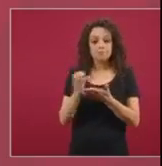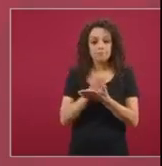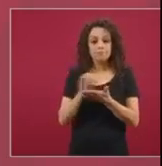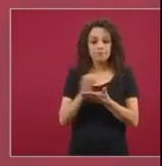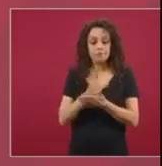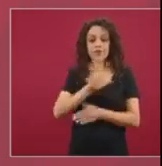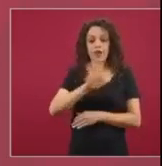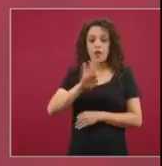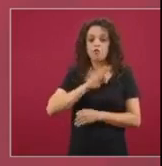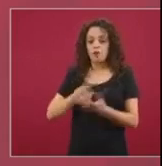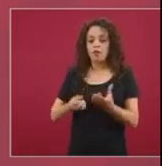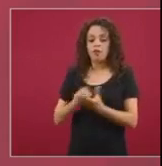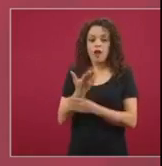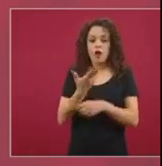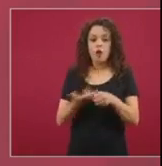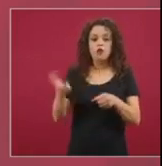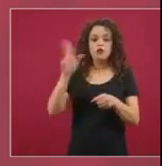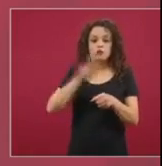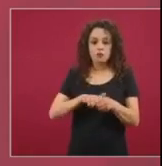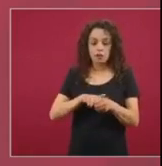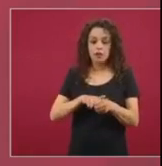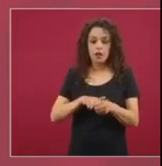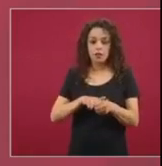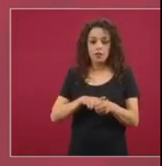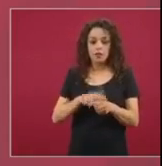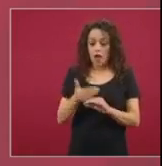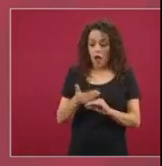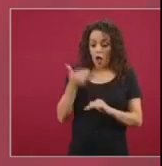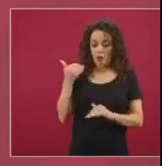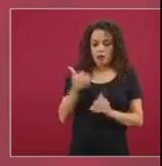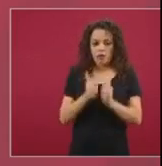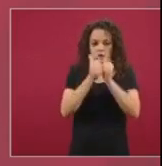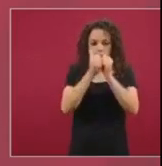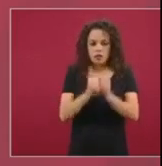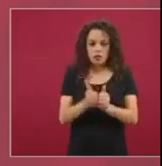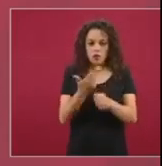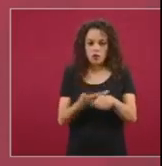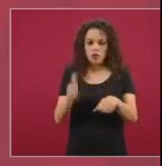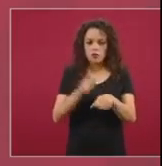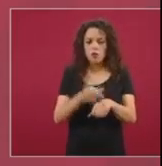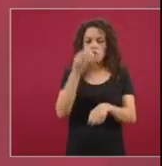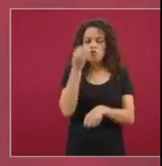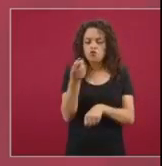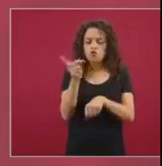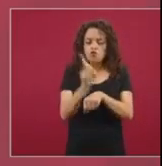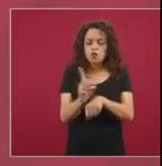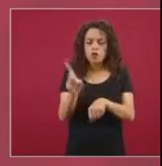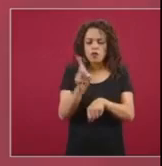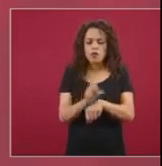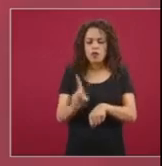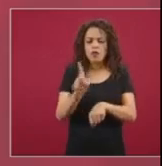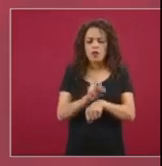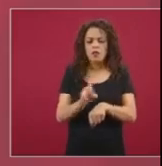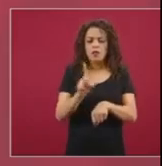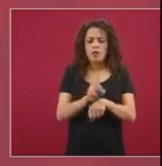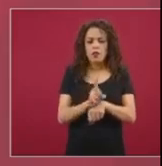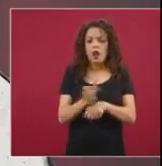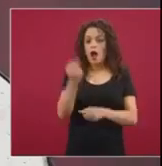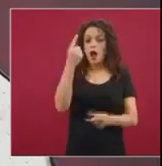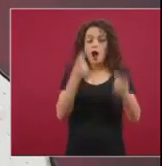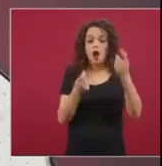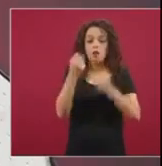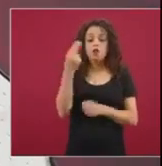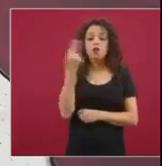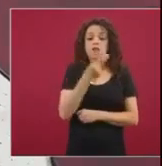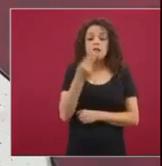después de días muy difíciles en los hospitales, muchos de ellos con la necesidad de un respirador mecánico, y